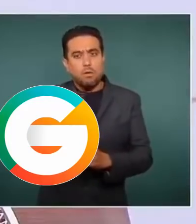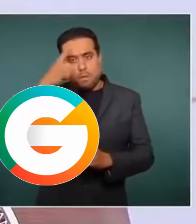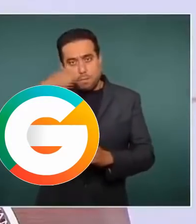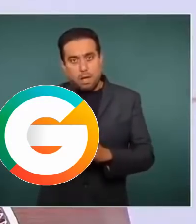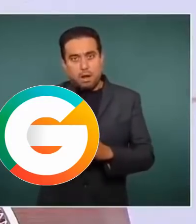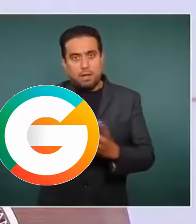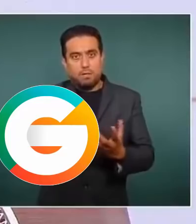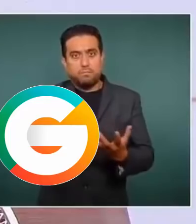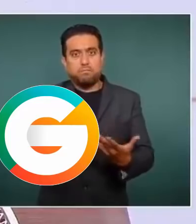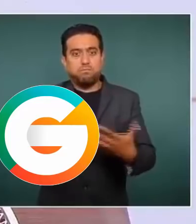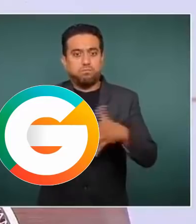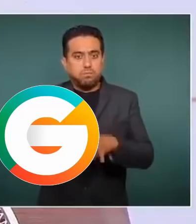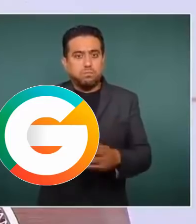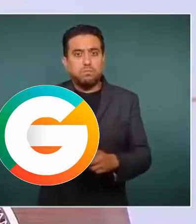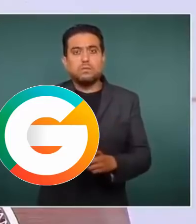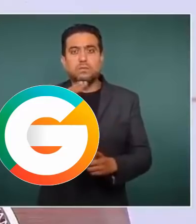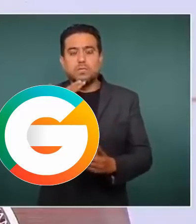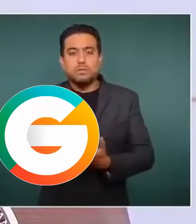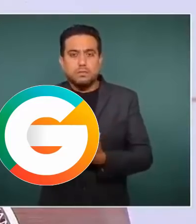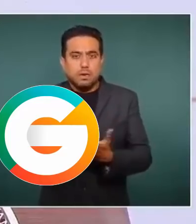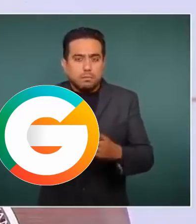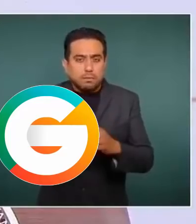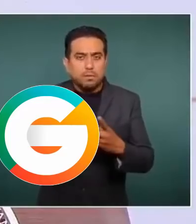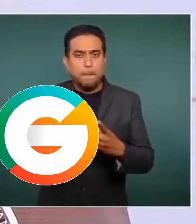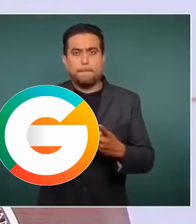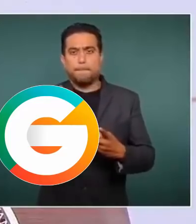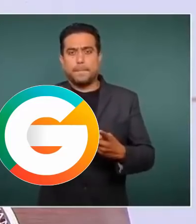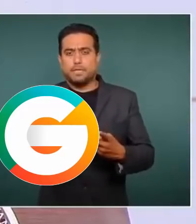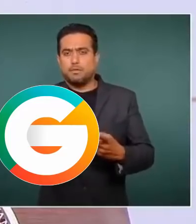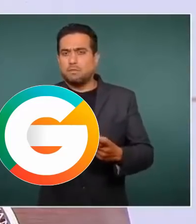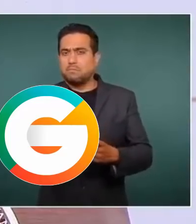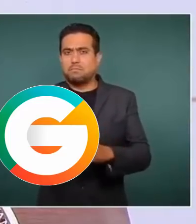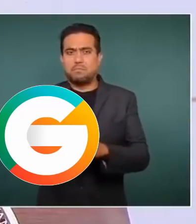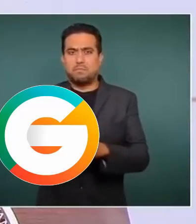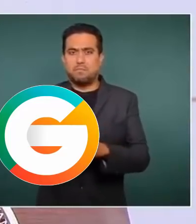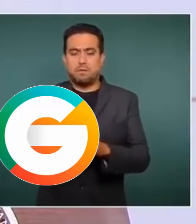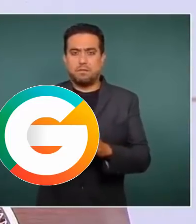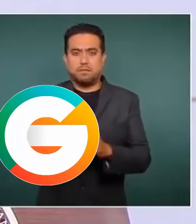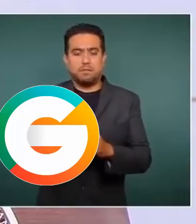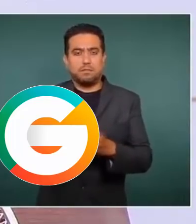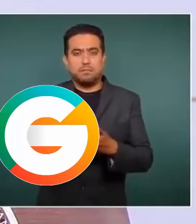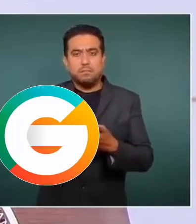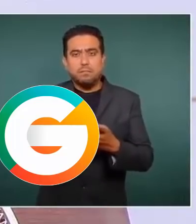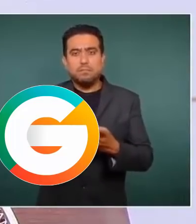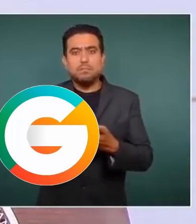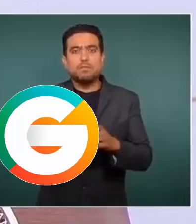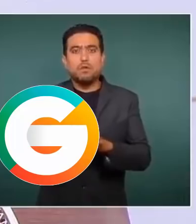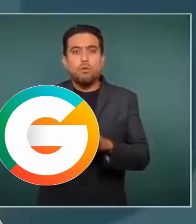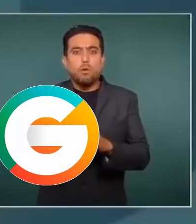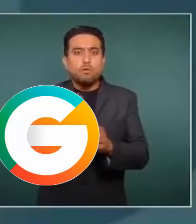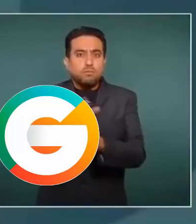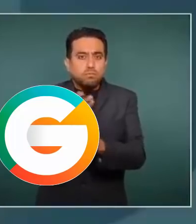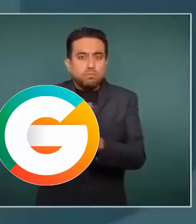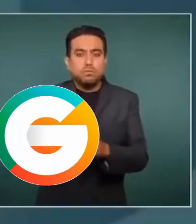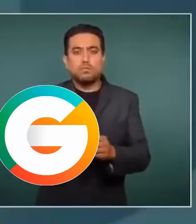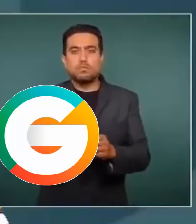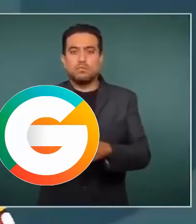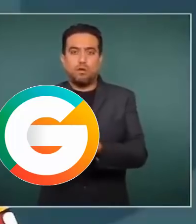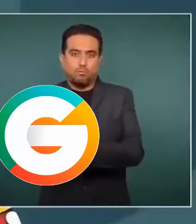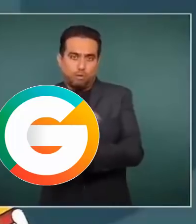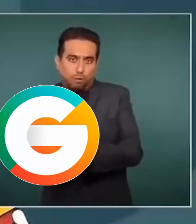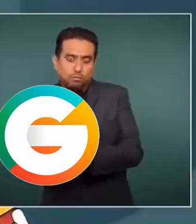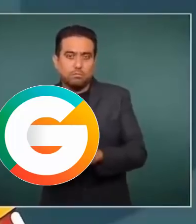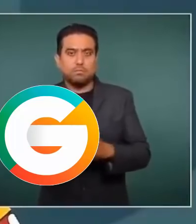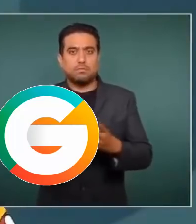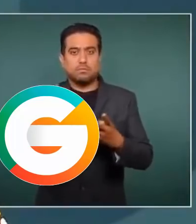Sandoval, informó que en el estado de Guanajuato el delito de homicidio doloso se mantiene al alza, en contraste con